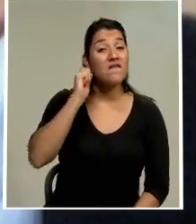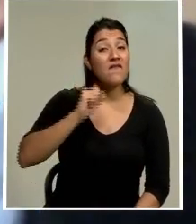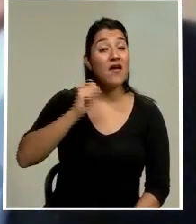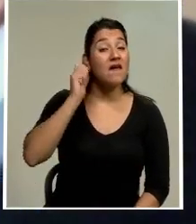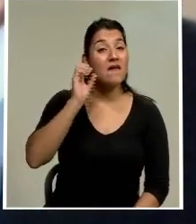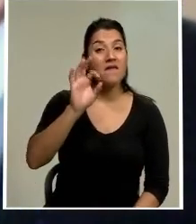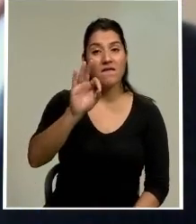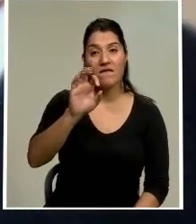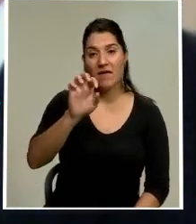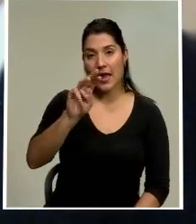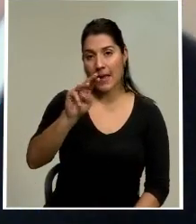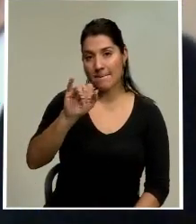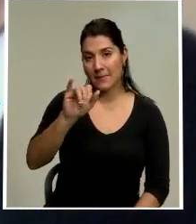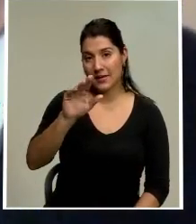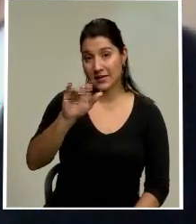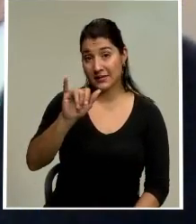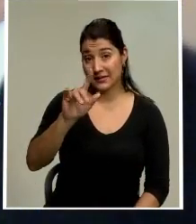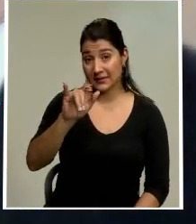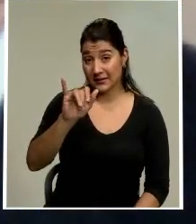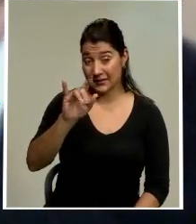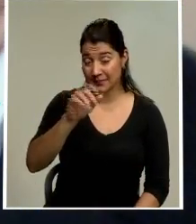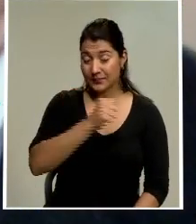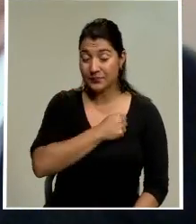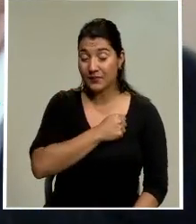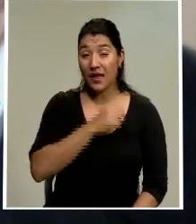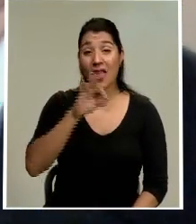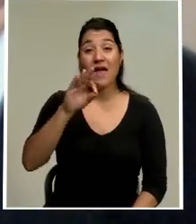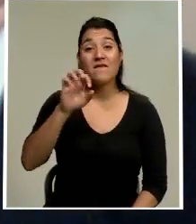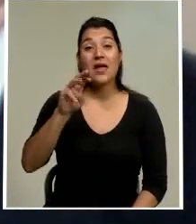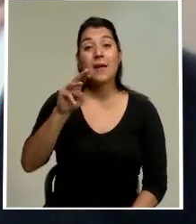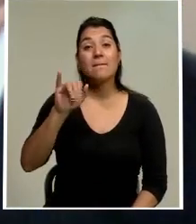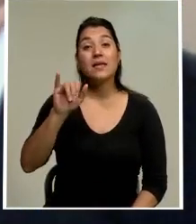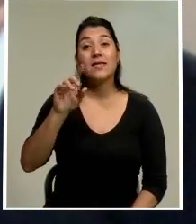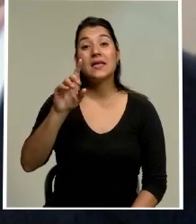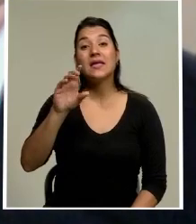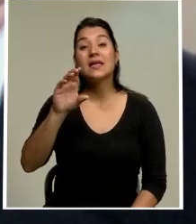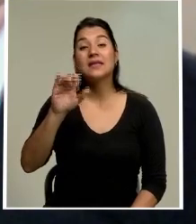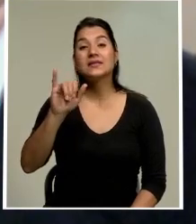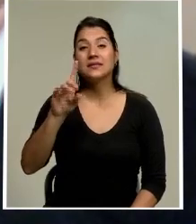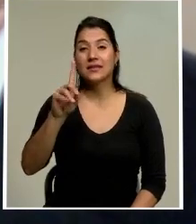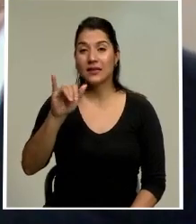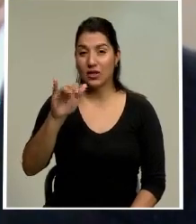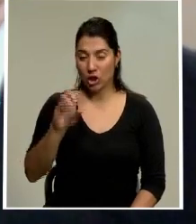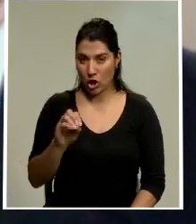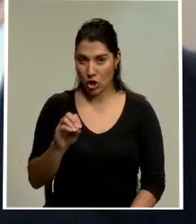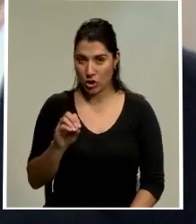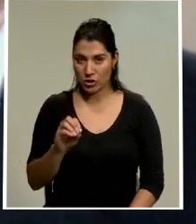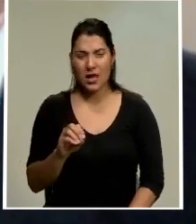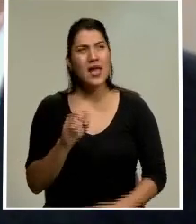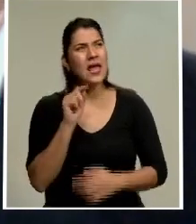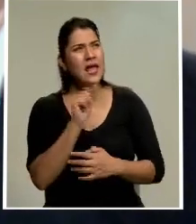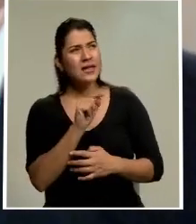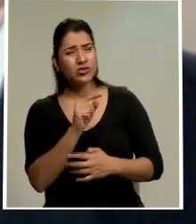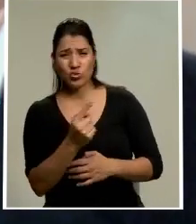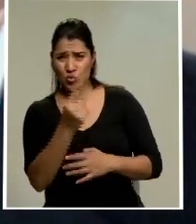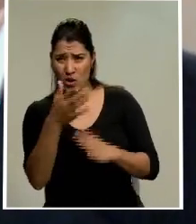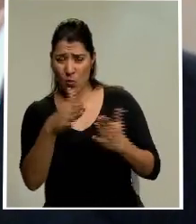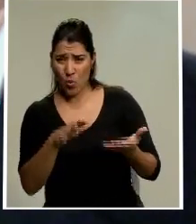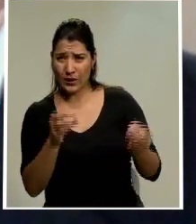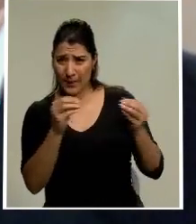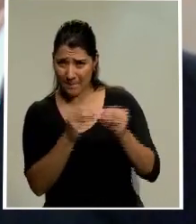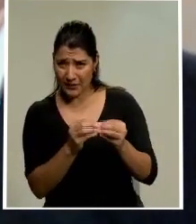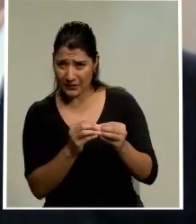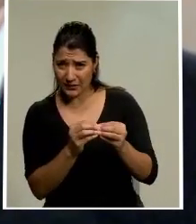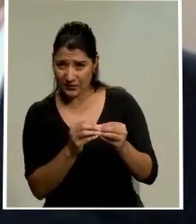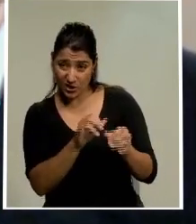verse estos homicidios como un homicidio más? Creo que la respuesta es no, pero le pido ayuda para